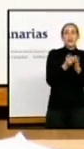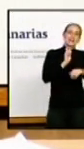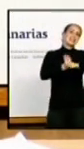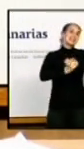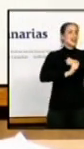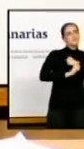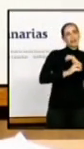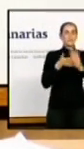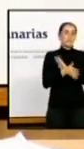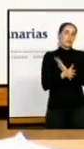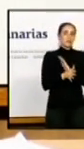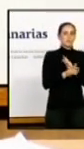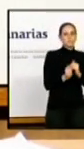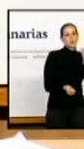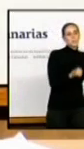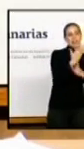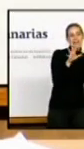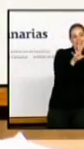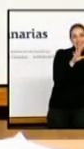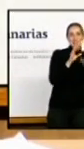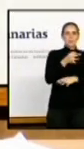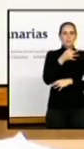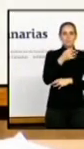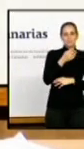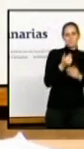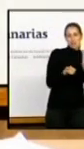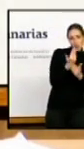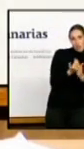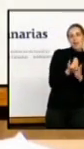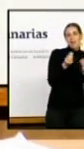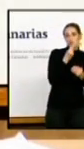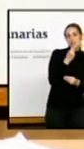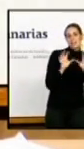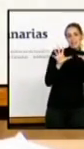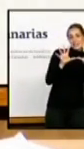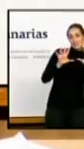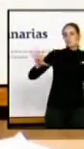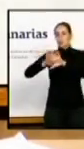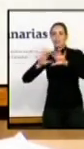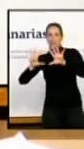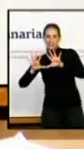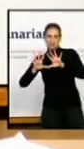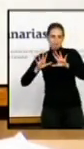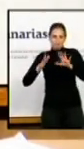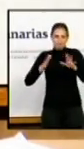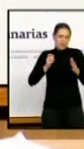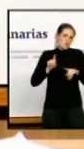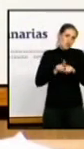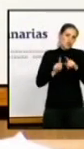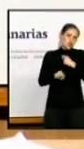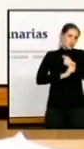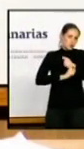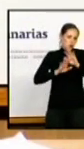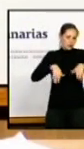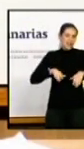Se reduce un 50% el aforo del transporte público en la zona metropolitana. Y el 24,